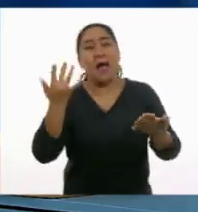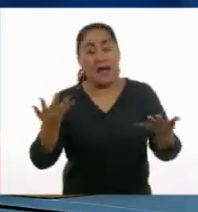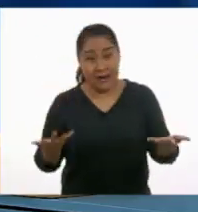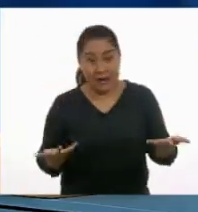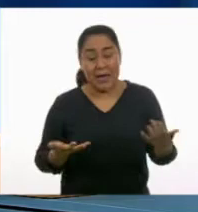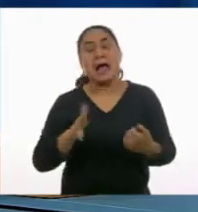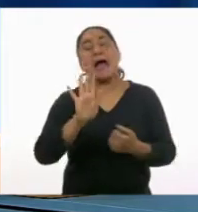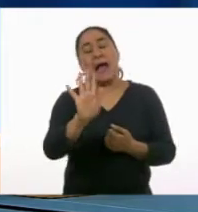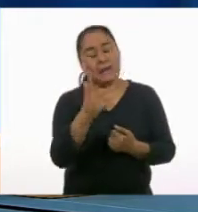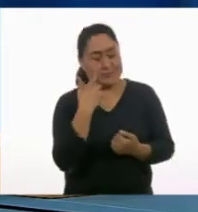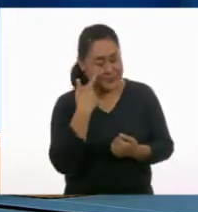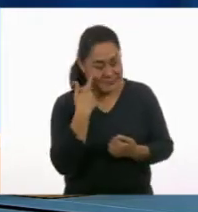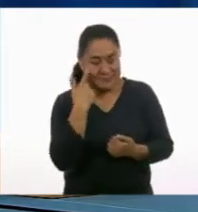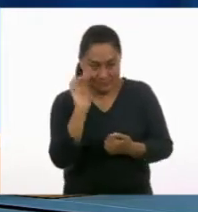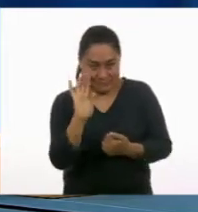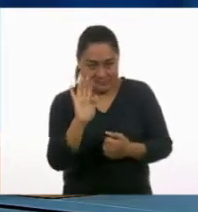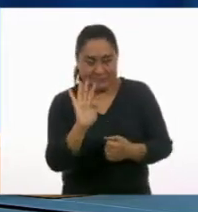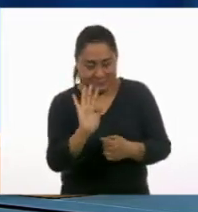Fíjate bien.